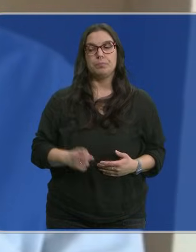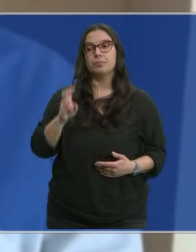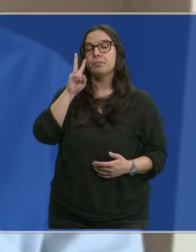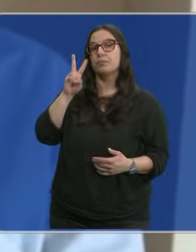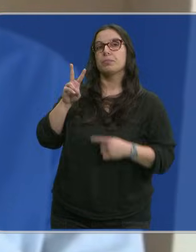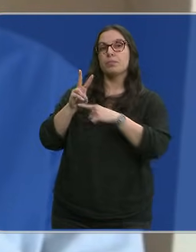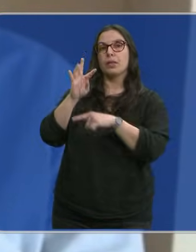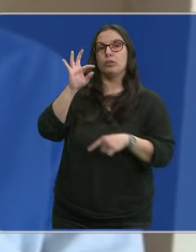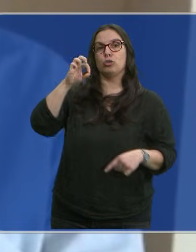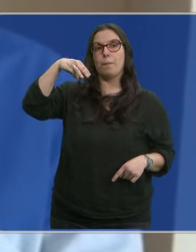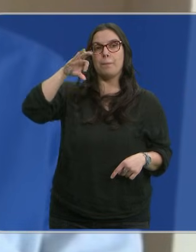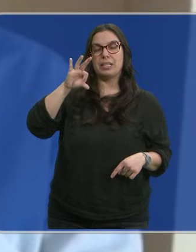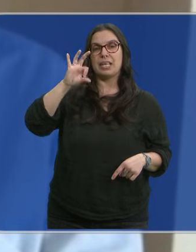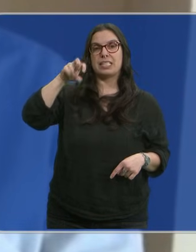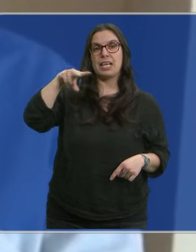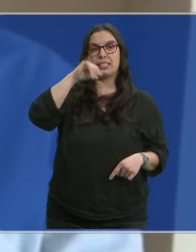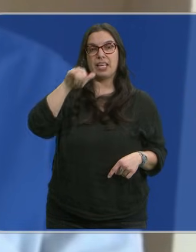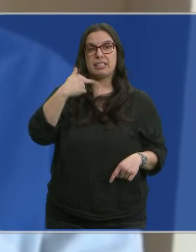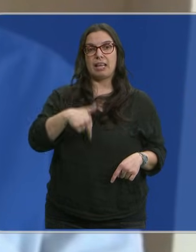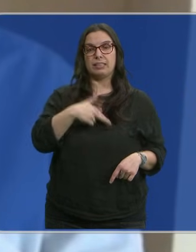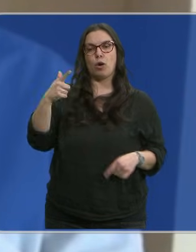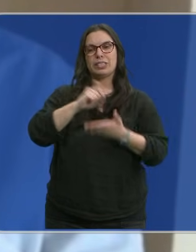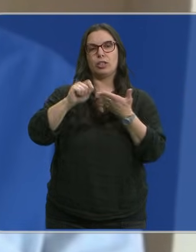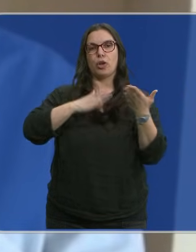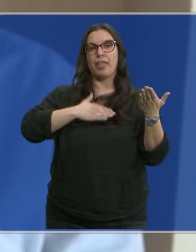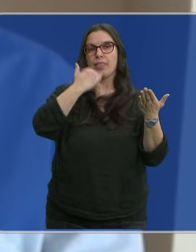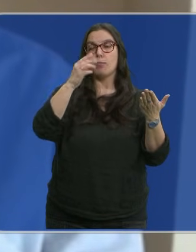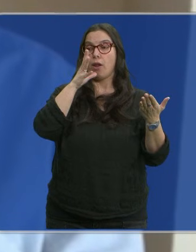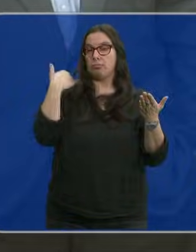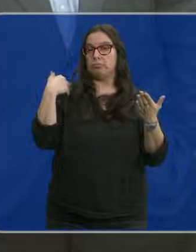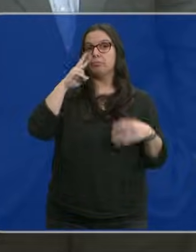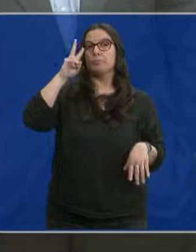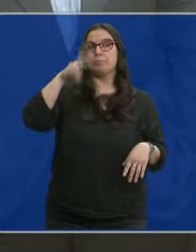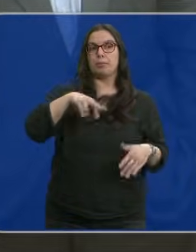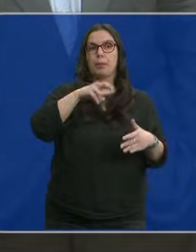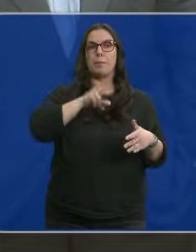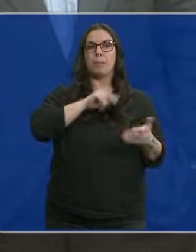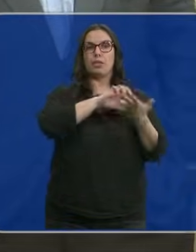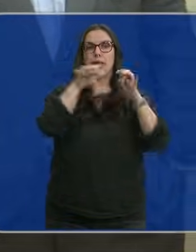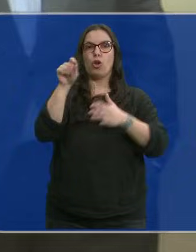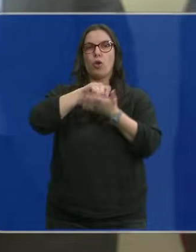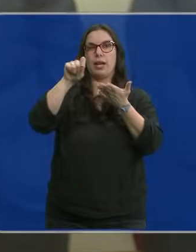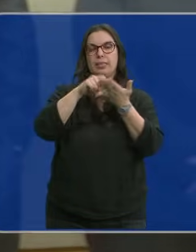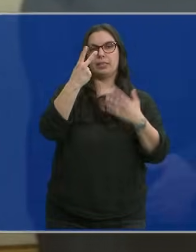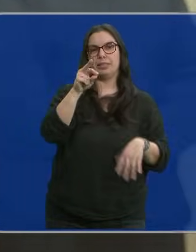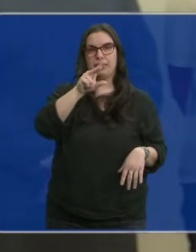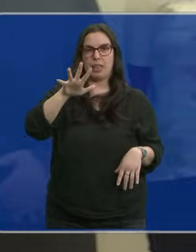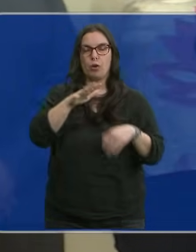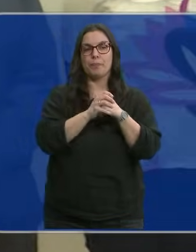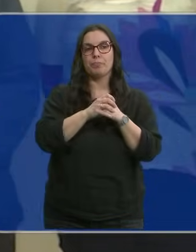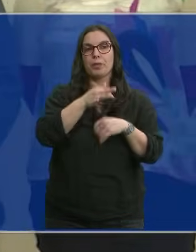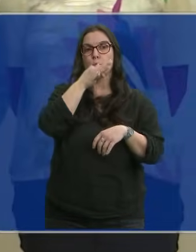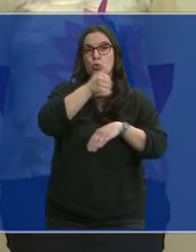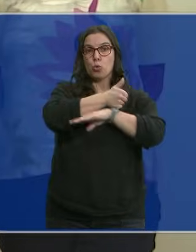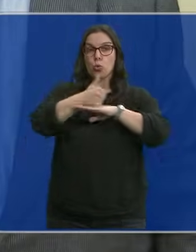Este es Tomás Sánchez Santiago, escritor zamorano que acaba de ser reconocido con el Premio Castilla y León de las Letras 2025. El